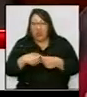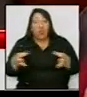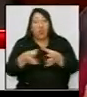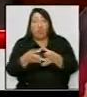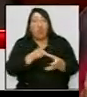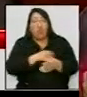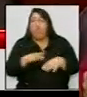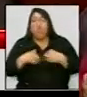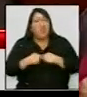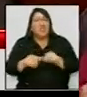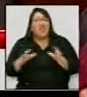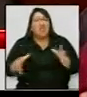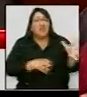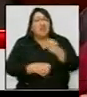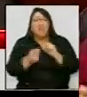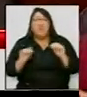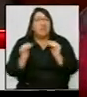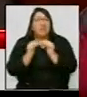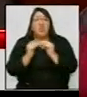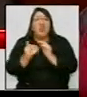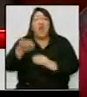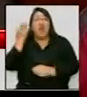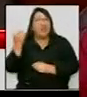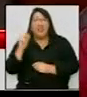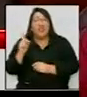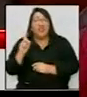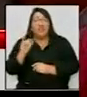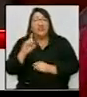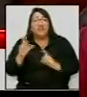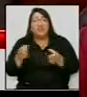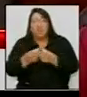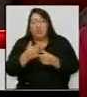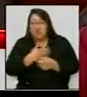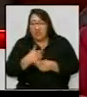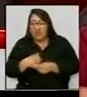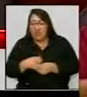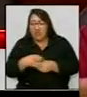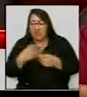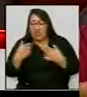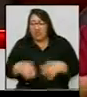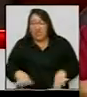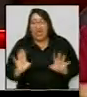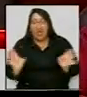Popular no puede seguir teniendo el mismo peso que tenía en esa subcomisión, presidente. Y ha